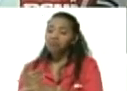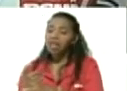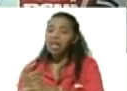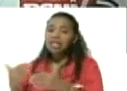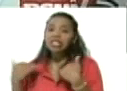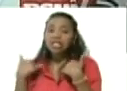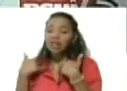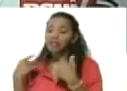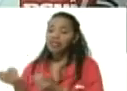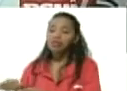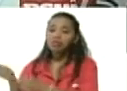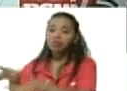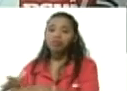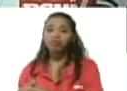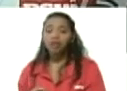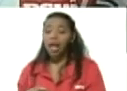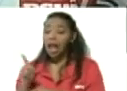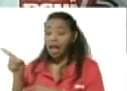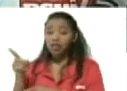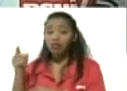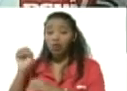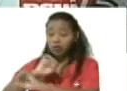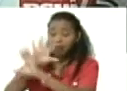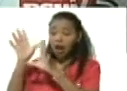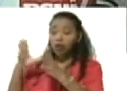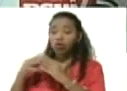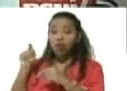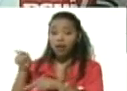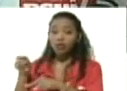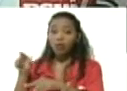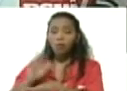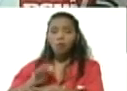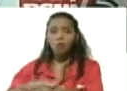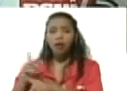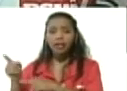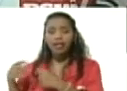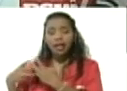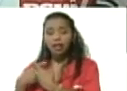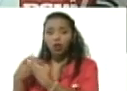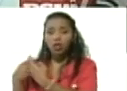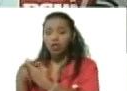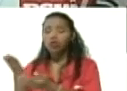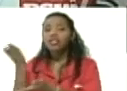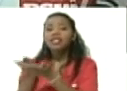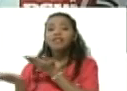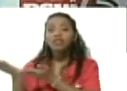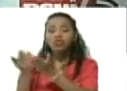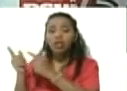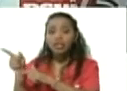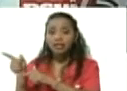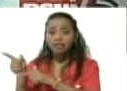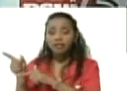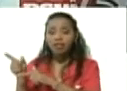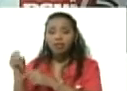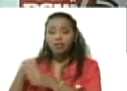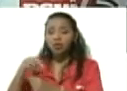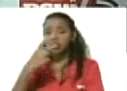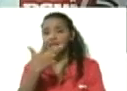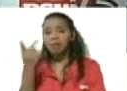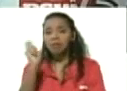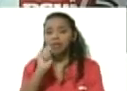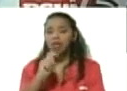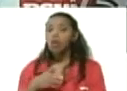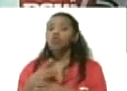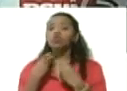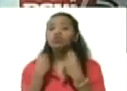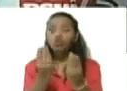Lo sacrifican. Él debería tener claro eso, porque estos le sirvieron a Estados Unidos hasta hace 3 meses. Y mientras le sirvieron, toma tu